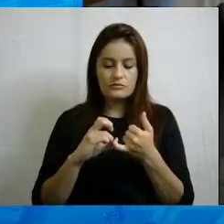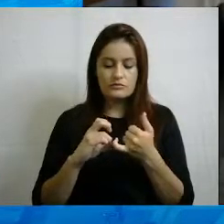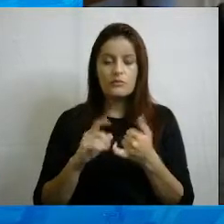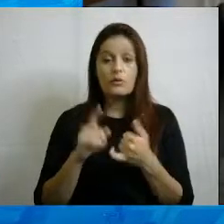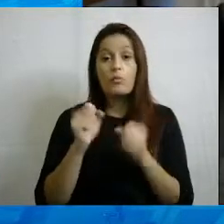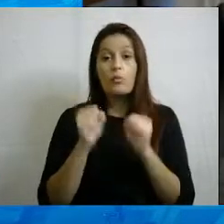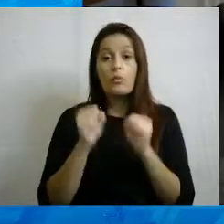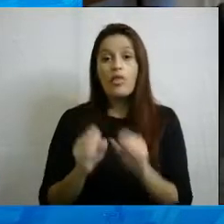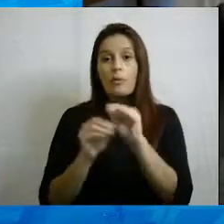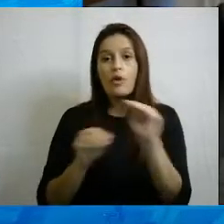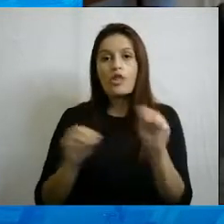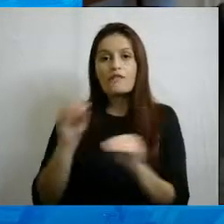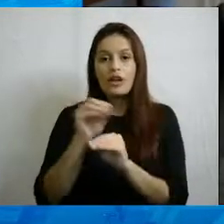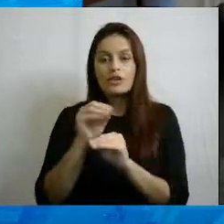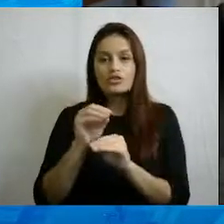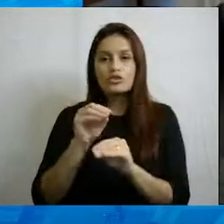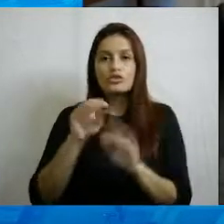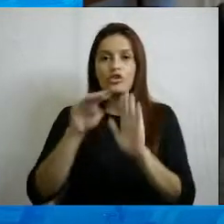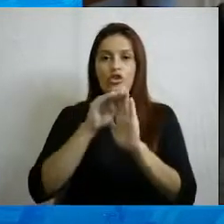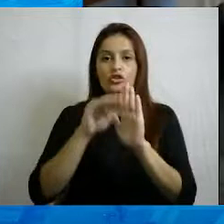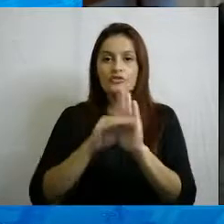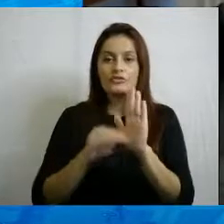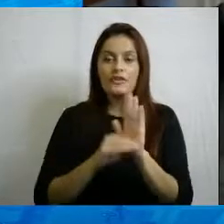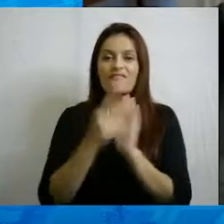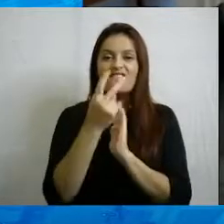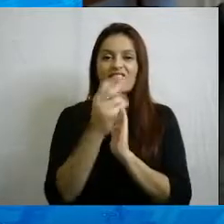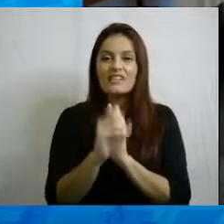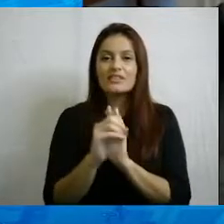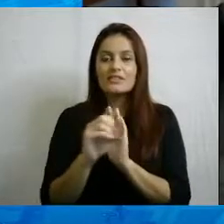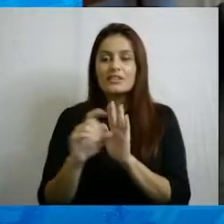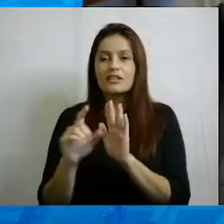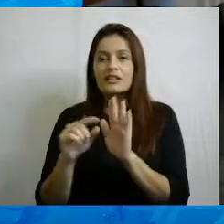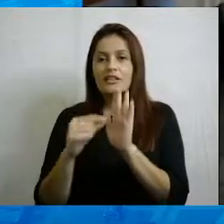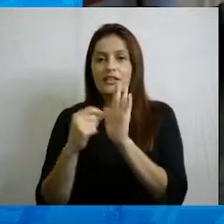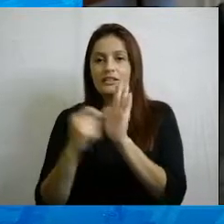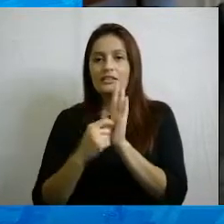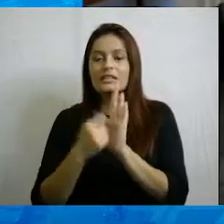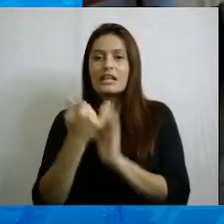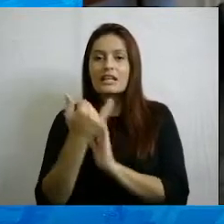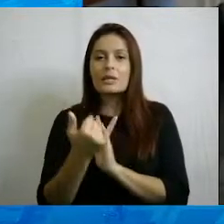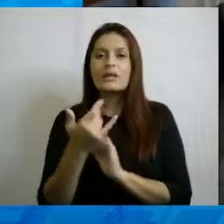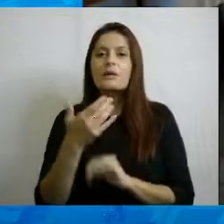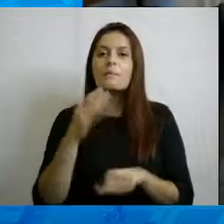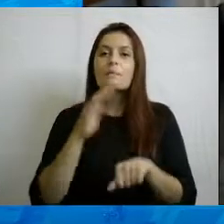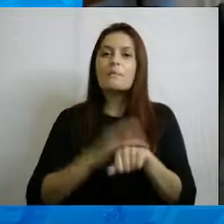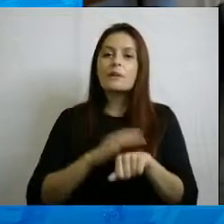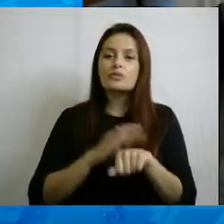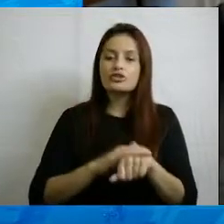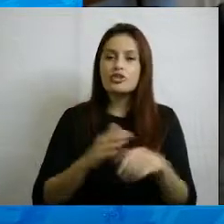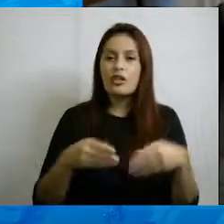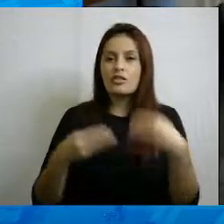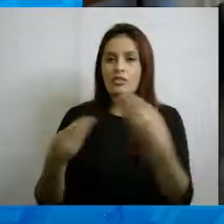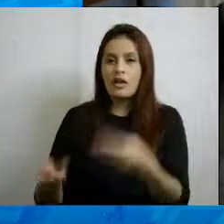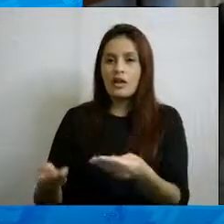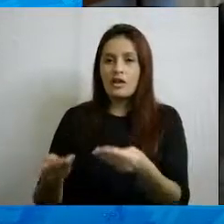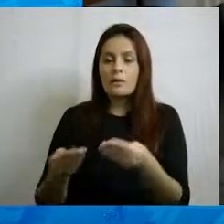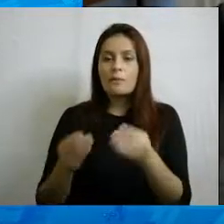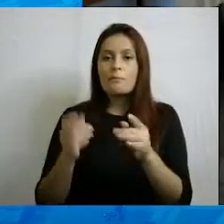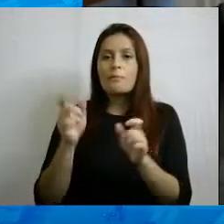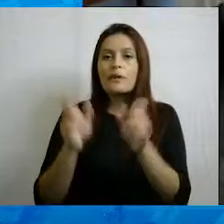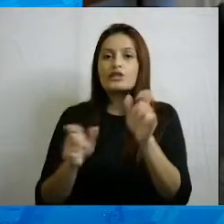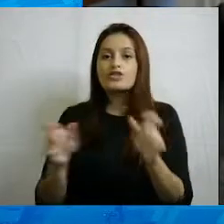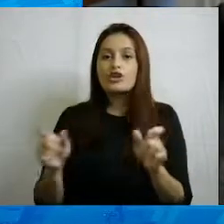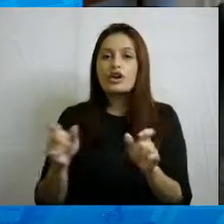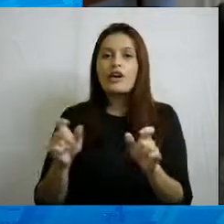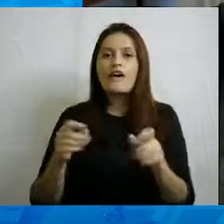ordenanza, específicamente al artículo 20, letra I, con relación a los permisos que se entregan a los conocidos